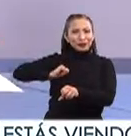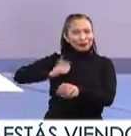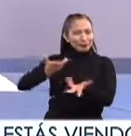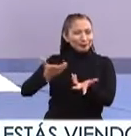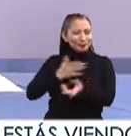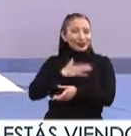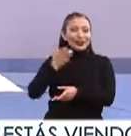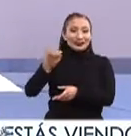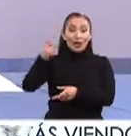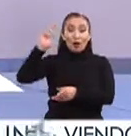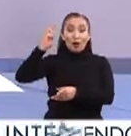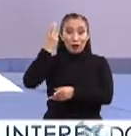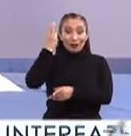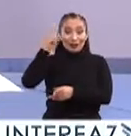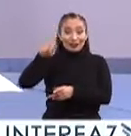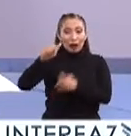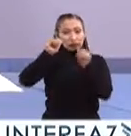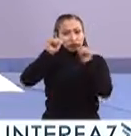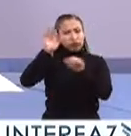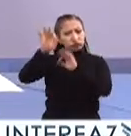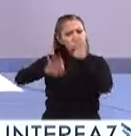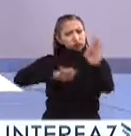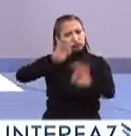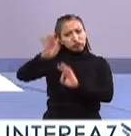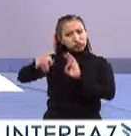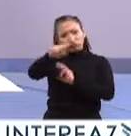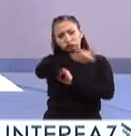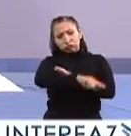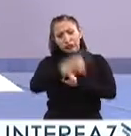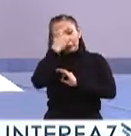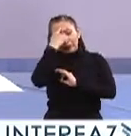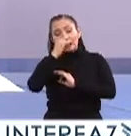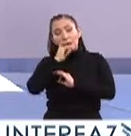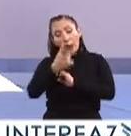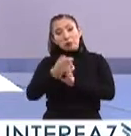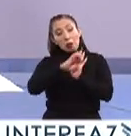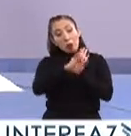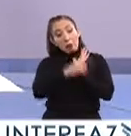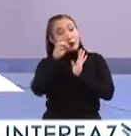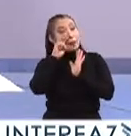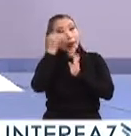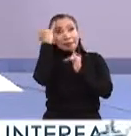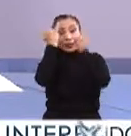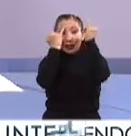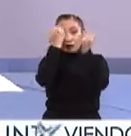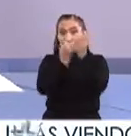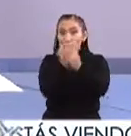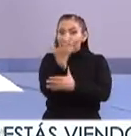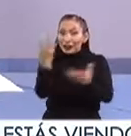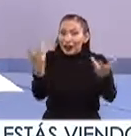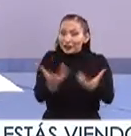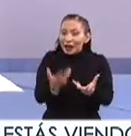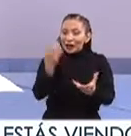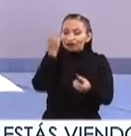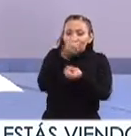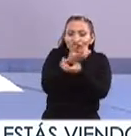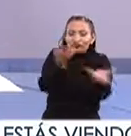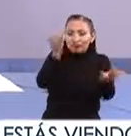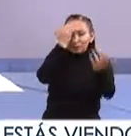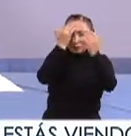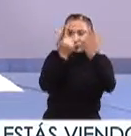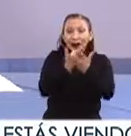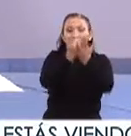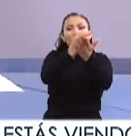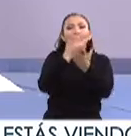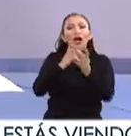es que, bueno, pues esta universidad, además de atender el bienestar físico y de la mente, también son un referente para implementar innovaciones y generar conocimiento que